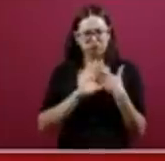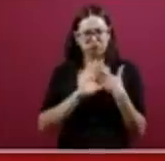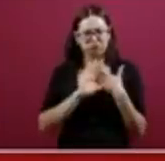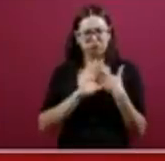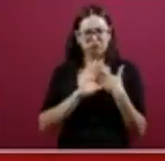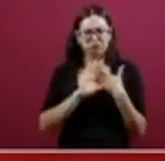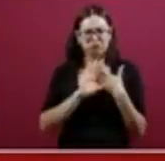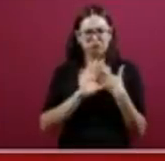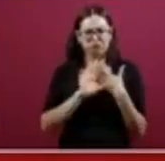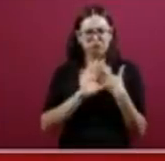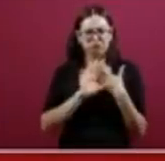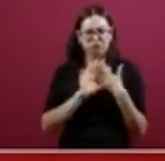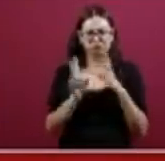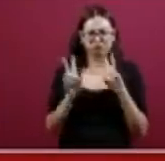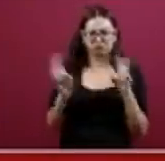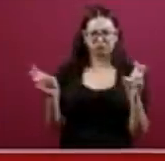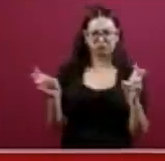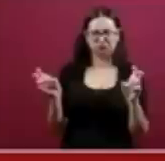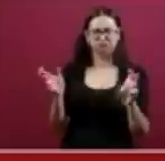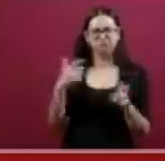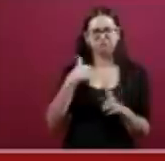ese asunto.